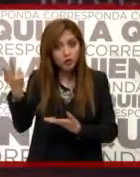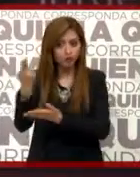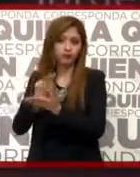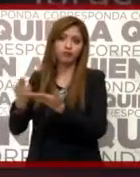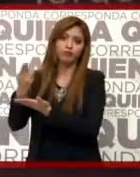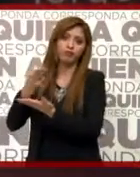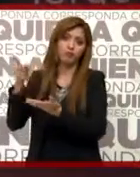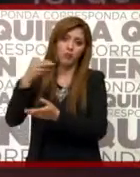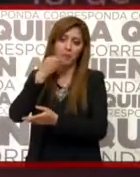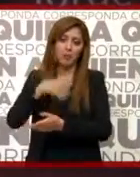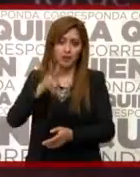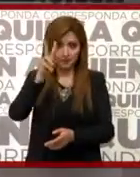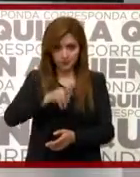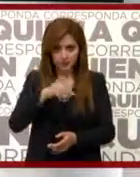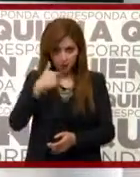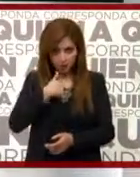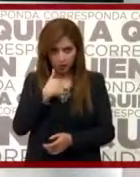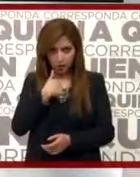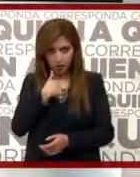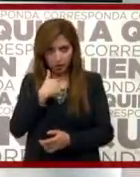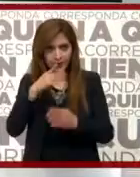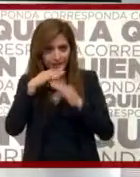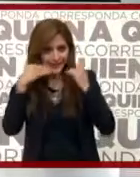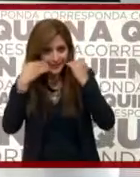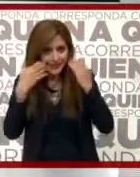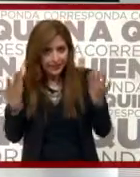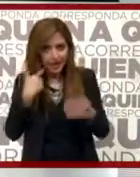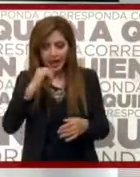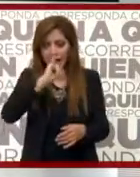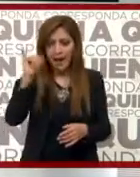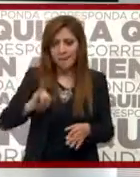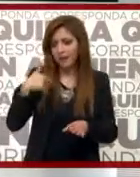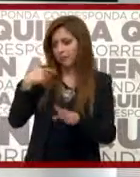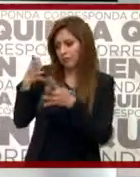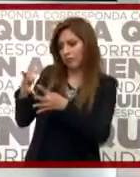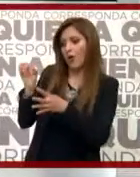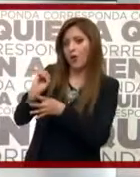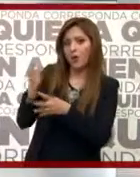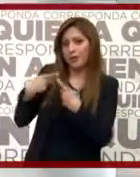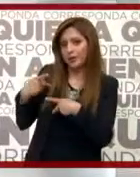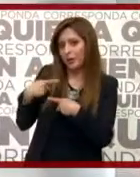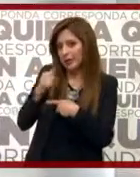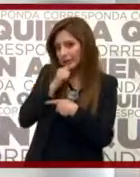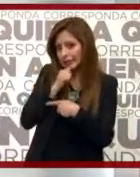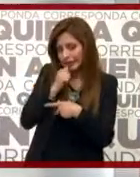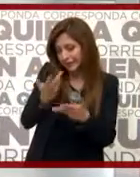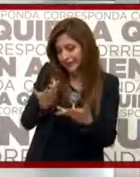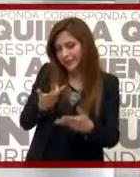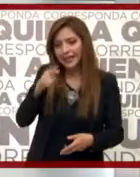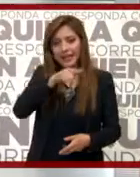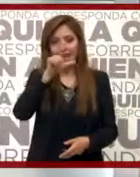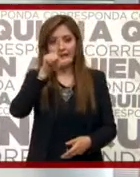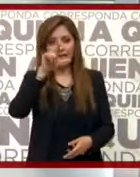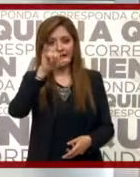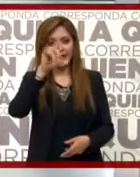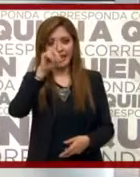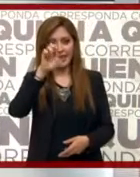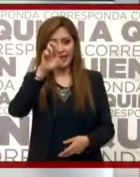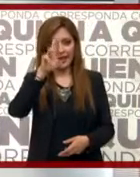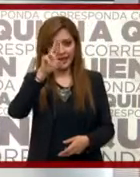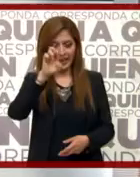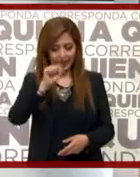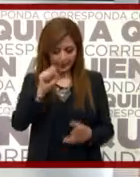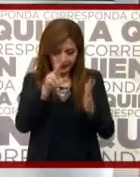¿cómo no? O no estoy regañando a nadie ahí, ¿verdad? No. Mi gracias, la revista Líderes. Gracias,